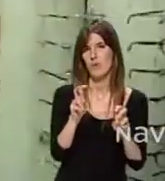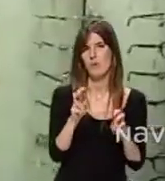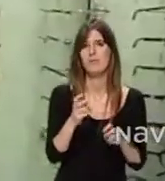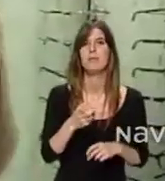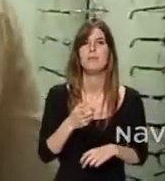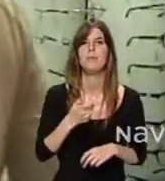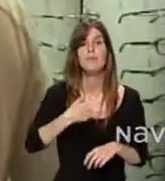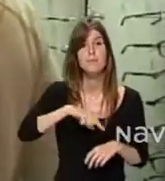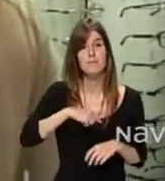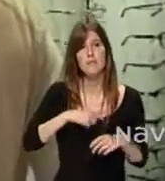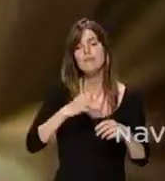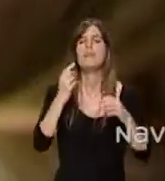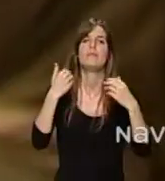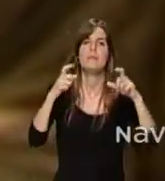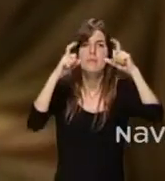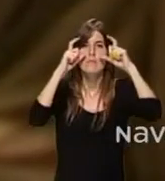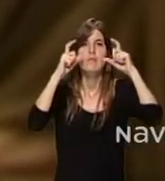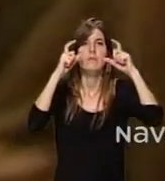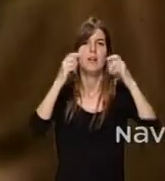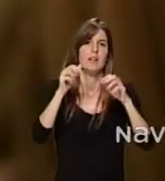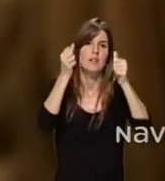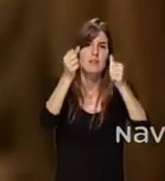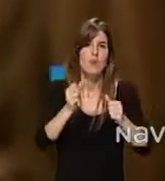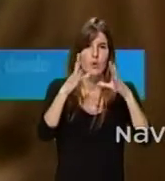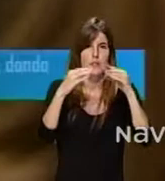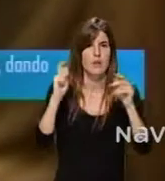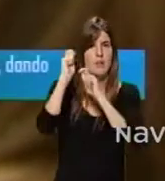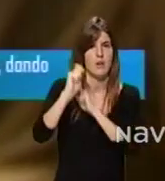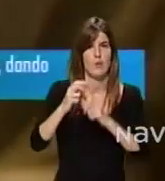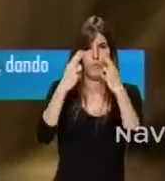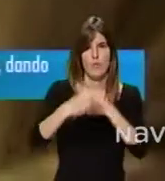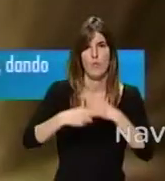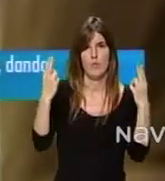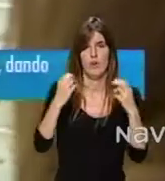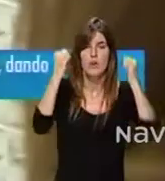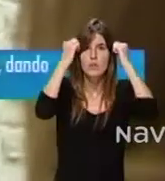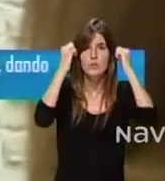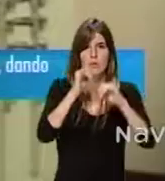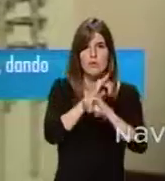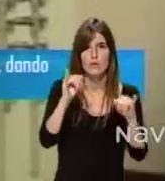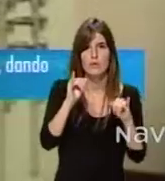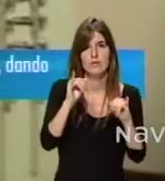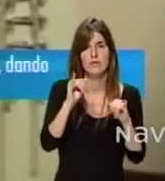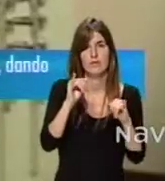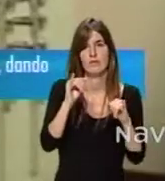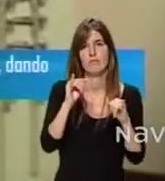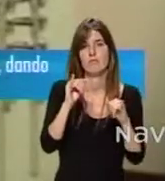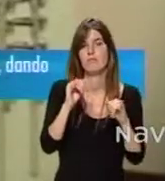y optometría la estudié en Zaragoza, en la Universidad Pública, y luego al acabar la